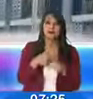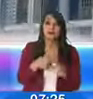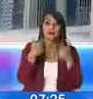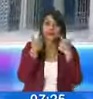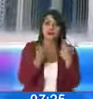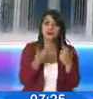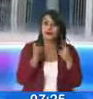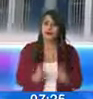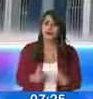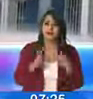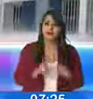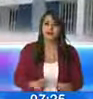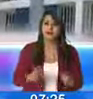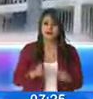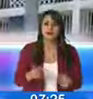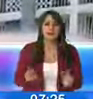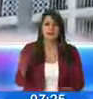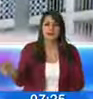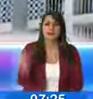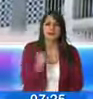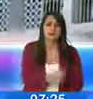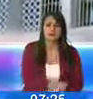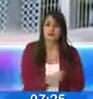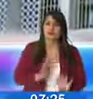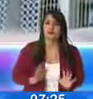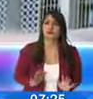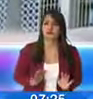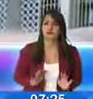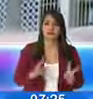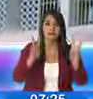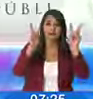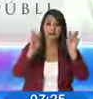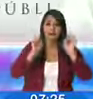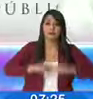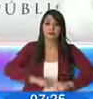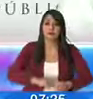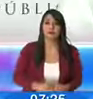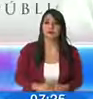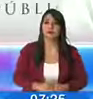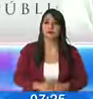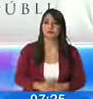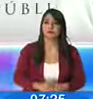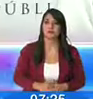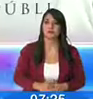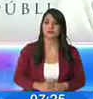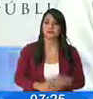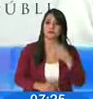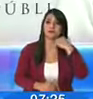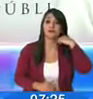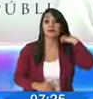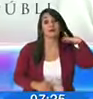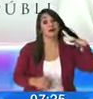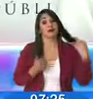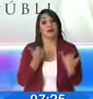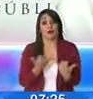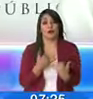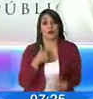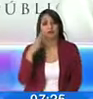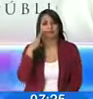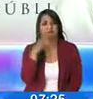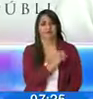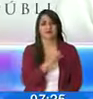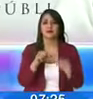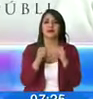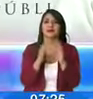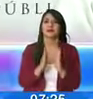cartas en el asunto e inmediatamente abra una indagación en este caso. Tenemos la convicción de que hay asambleístas de